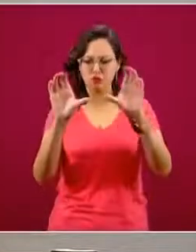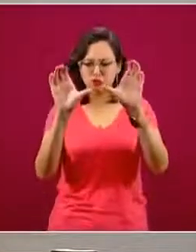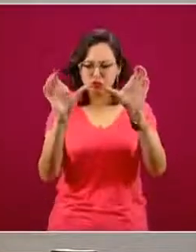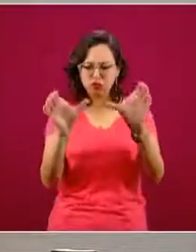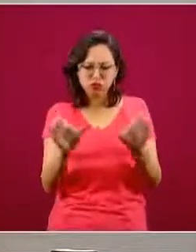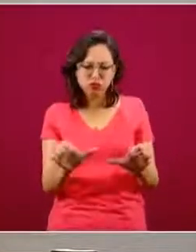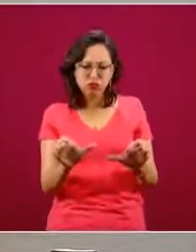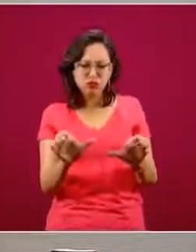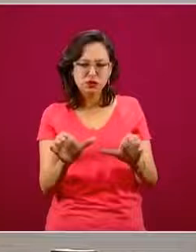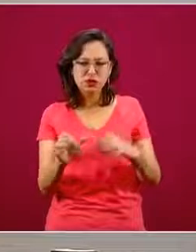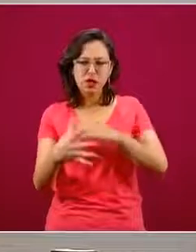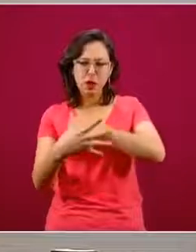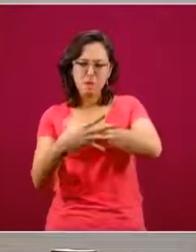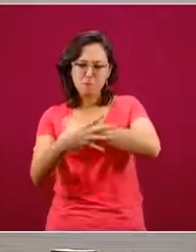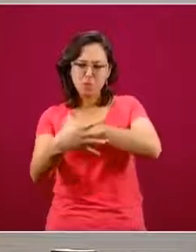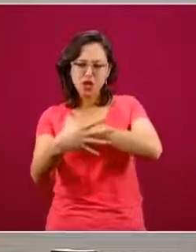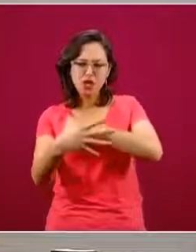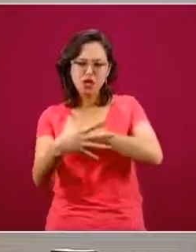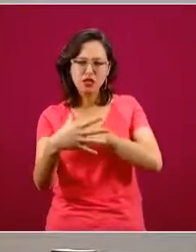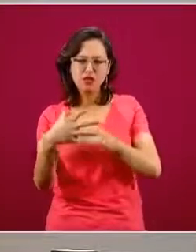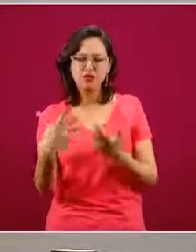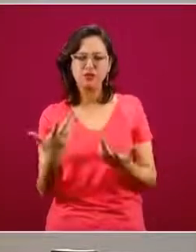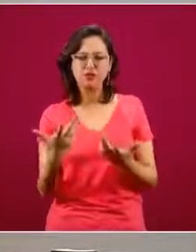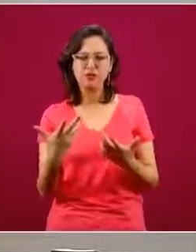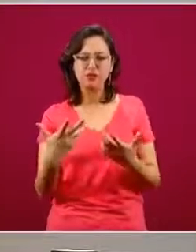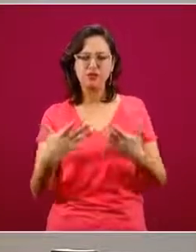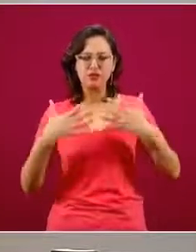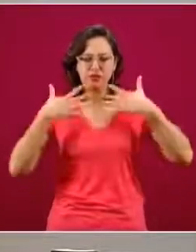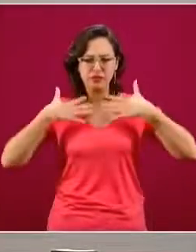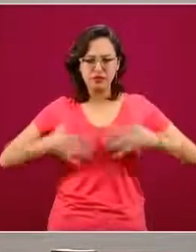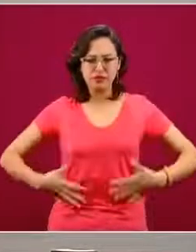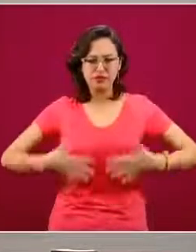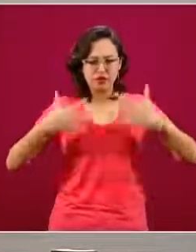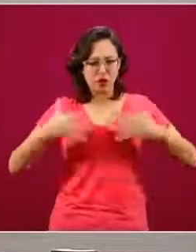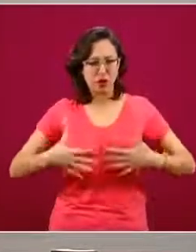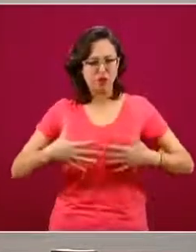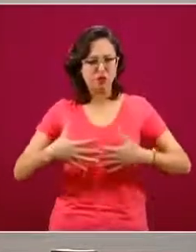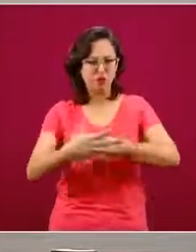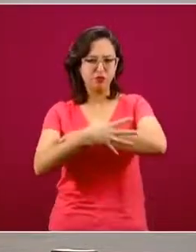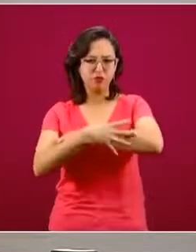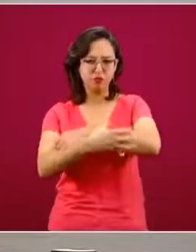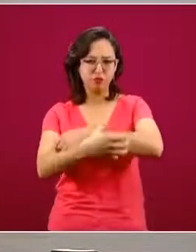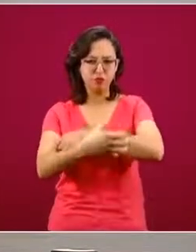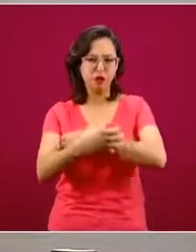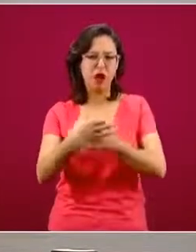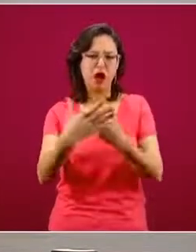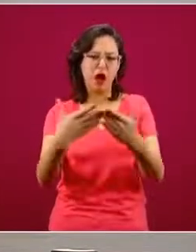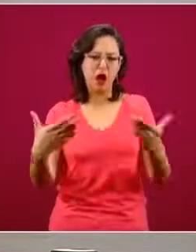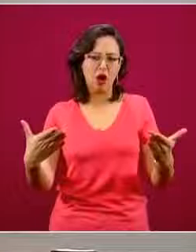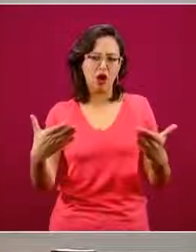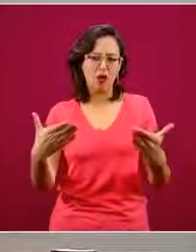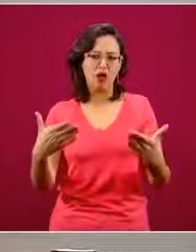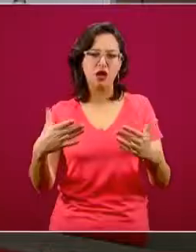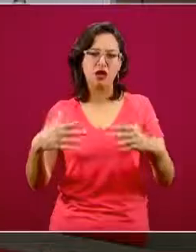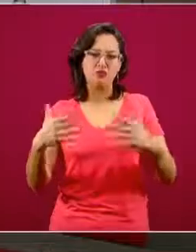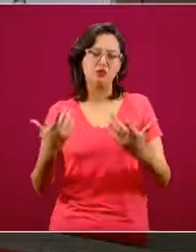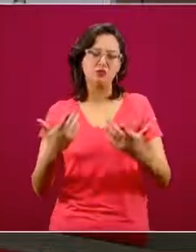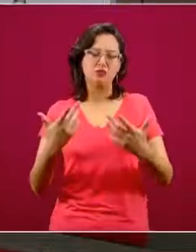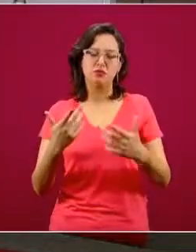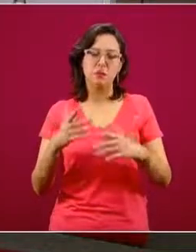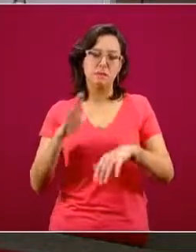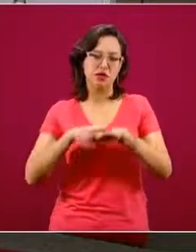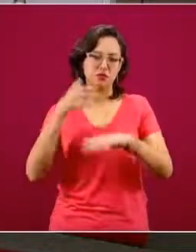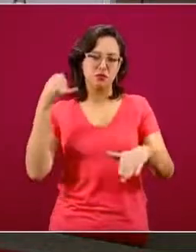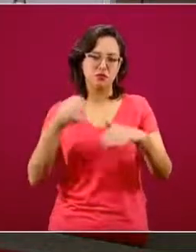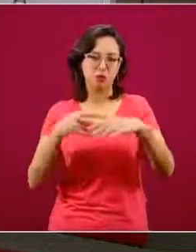estudio radiográfico. Antiguamente era una radiografía simple del tórax, hoy es común tener acceso a una tomografía del tórax